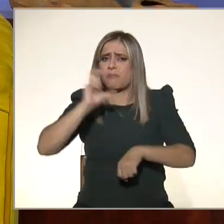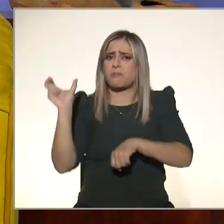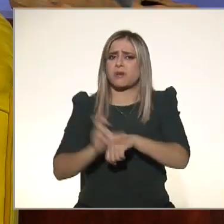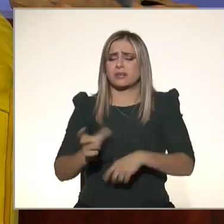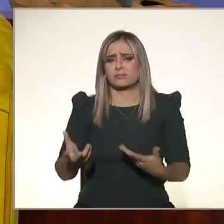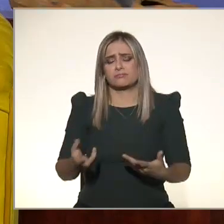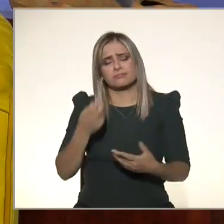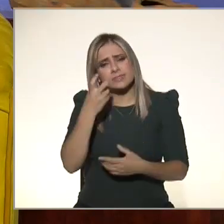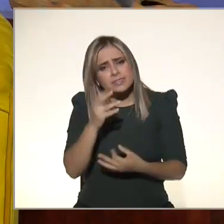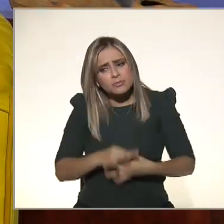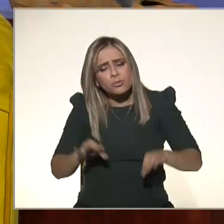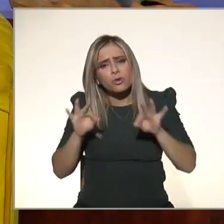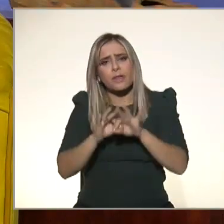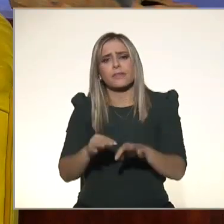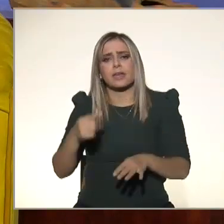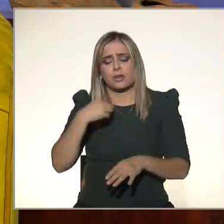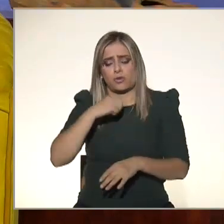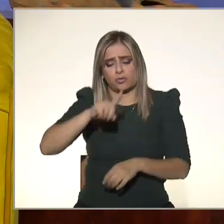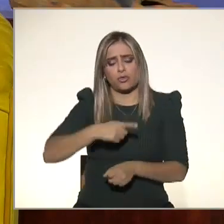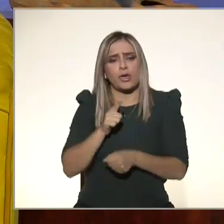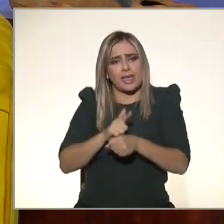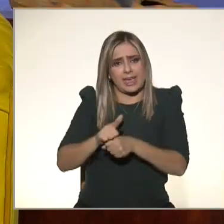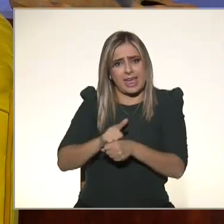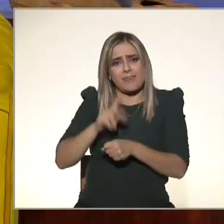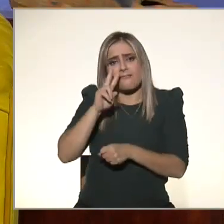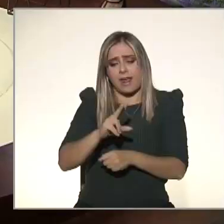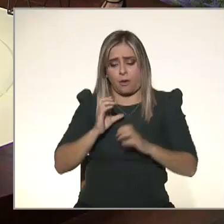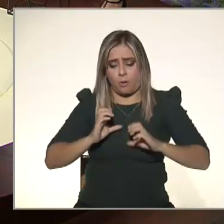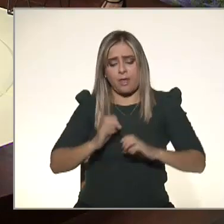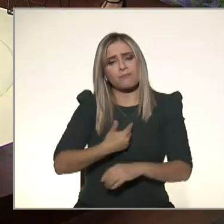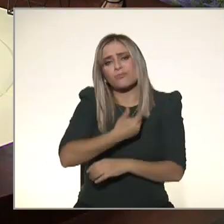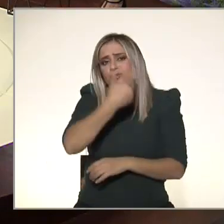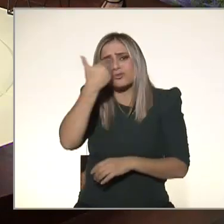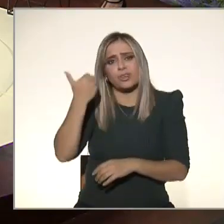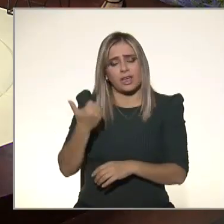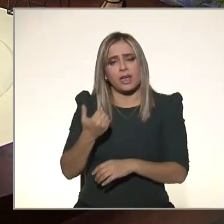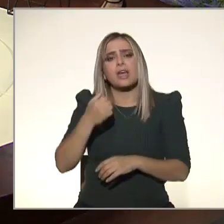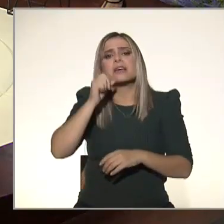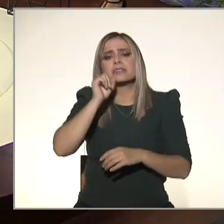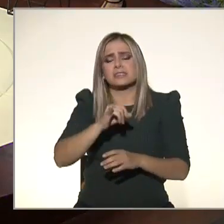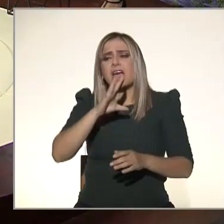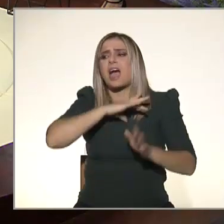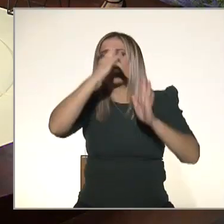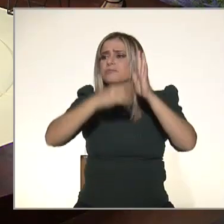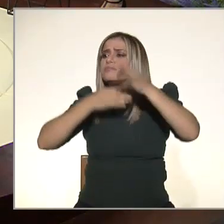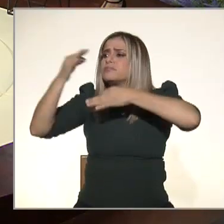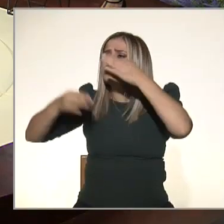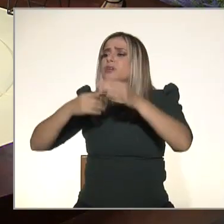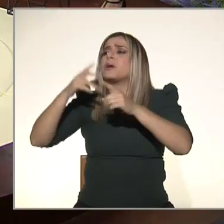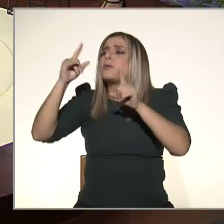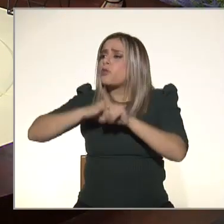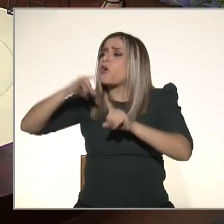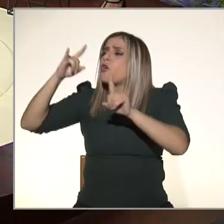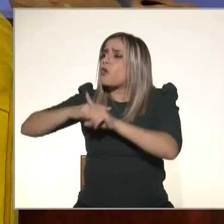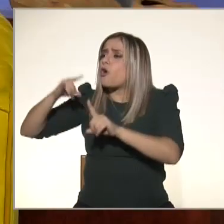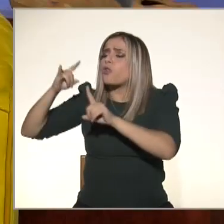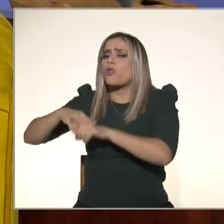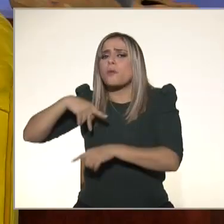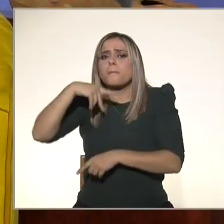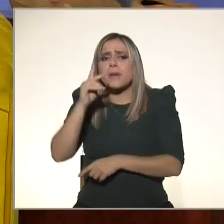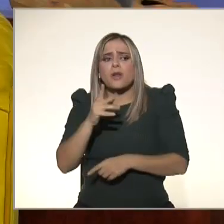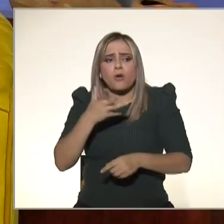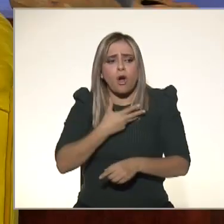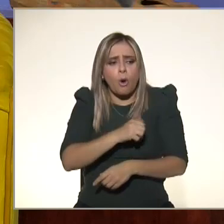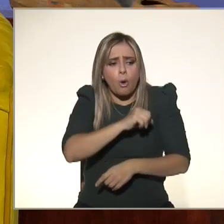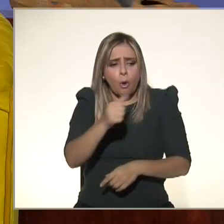cómo cuidarnos. Yo soy gay y la verdad no sé cómo hacerlo. Más allá de la campaña masiva sobre preservativo, no sé qué otras precauciones